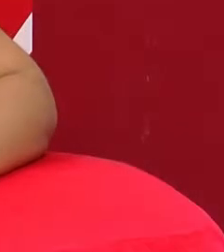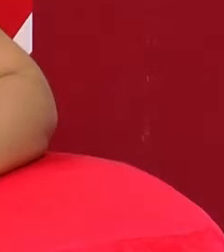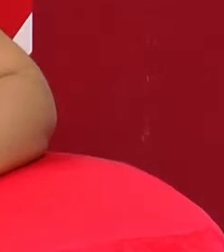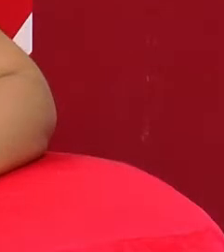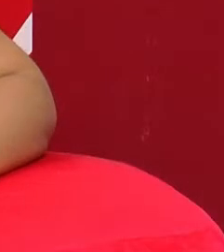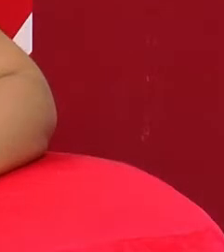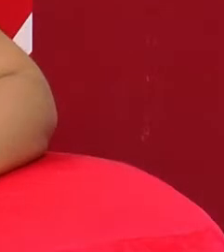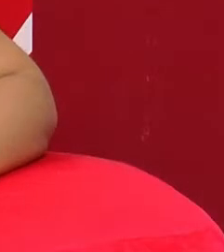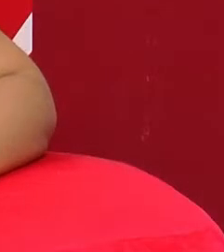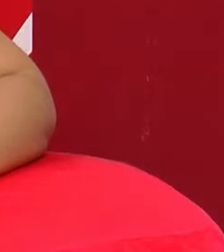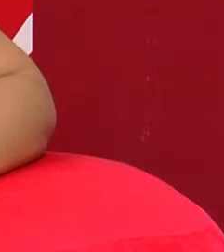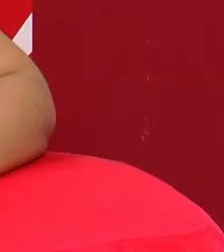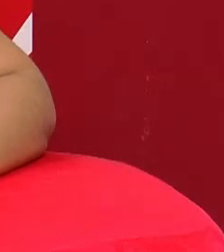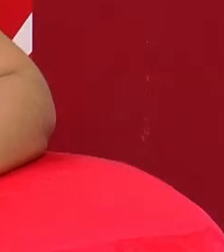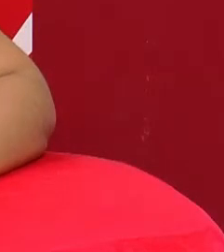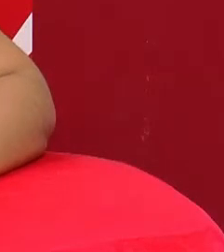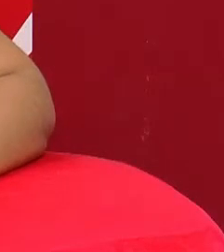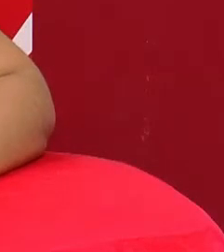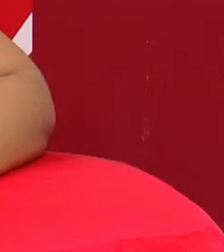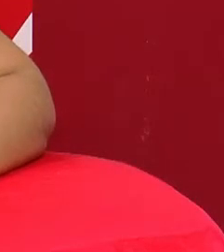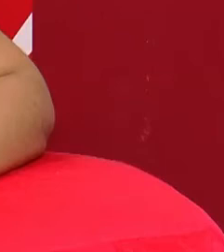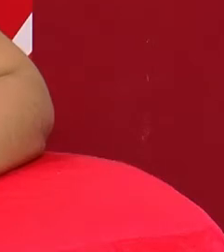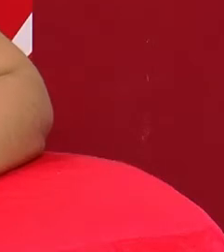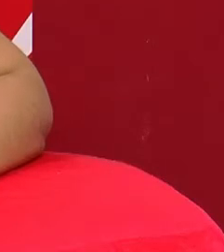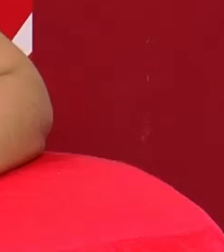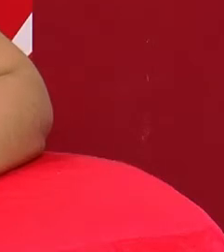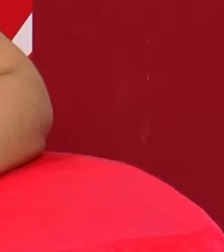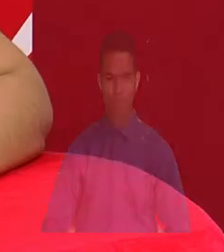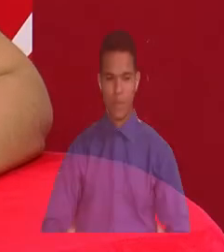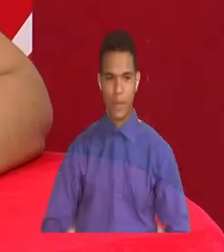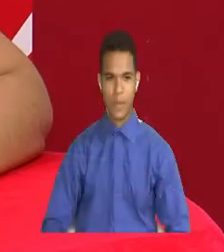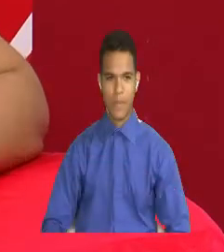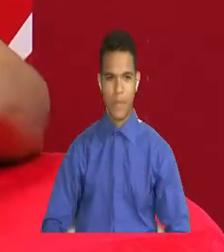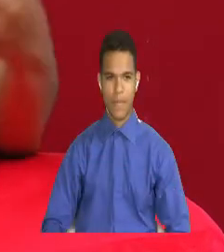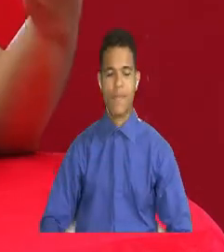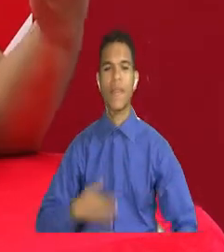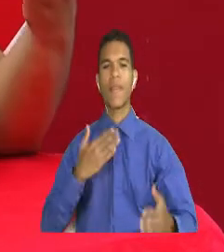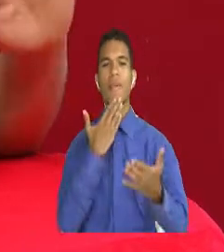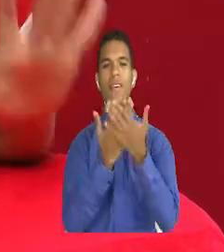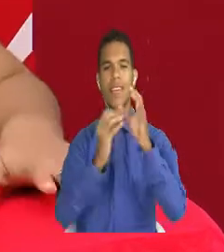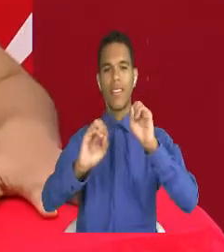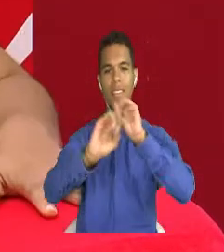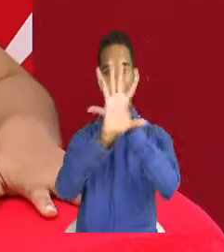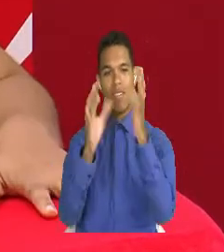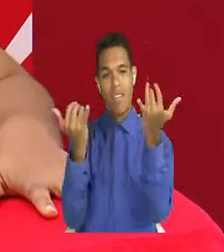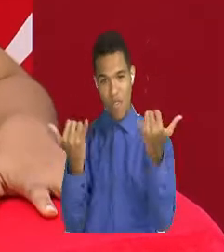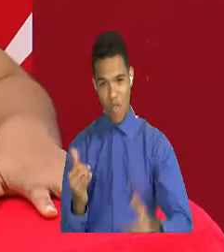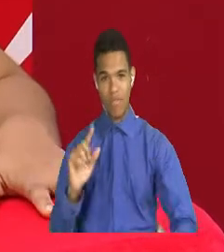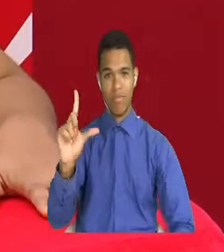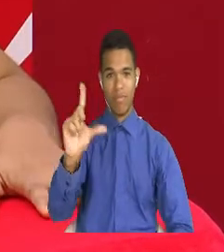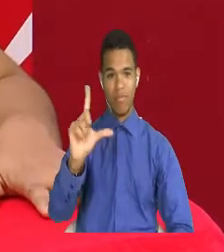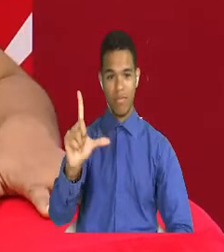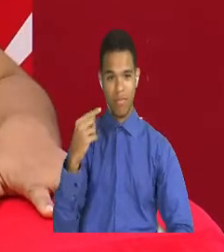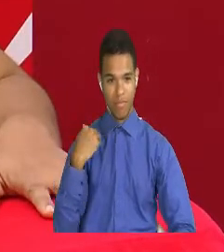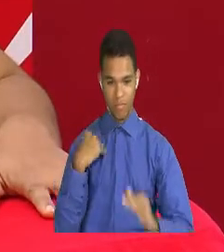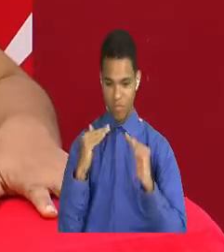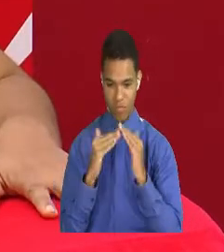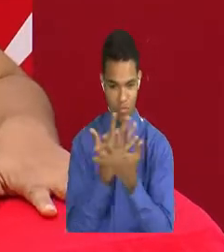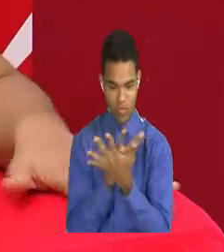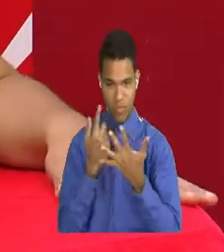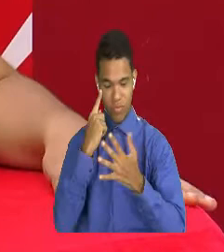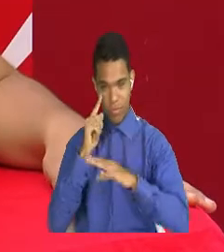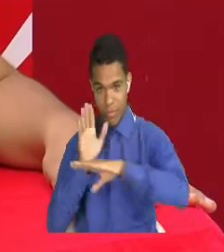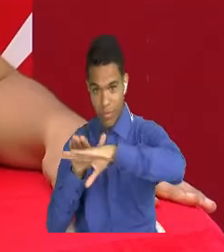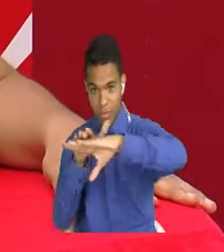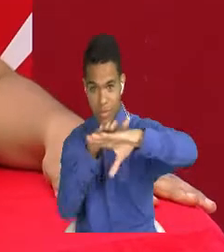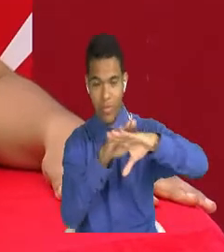tal? Muy, pero muy buenos días. Mañana de lunes aquí en casa, llegando hasta todos sus hogares para llevarle la información de nuestro entorno. Hoy